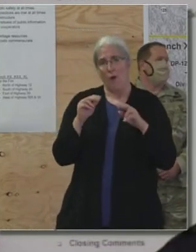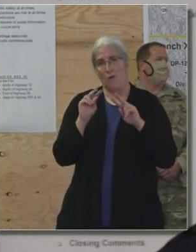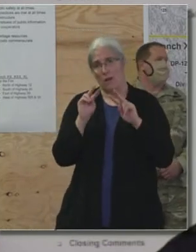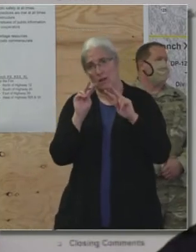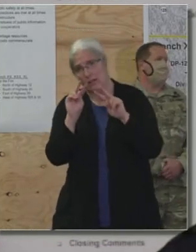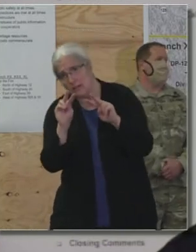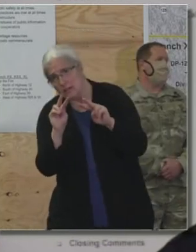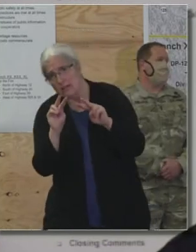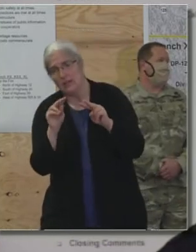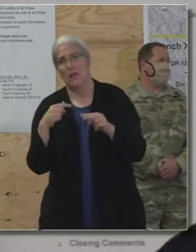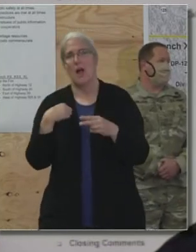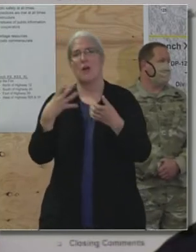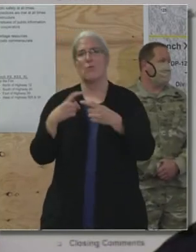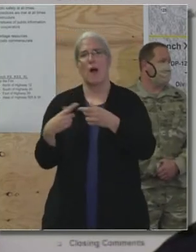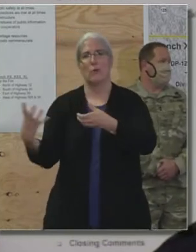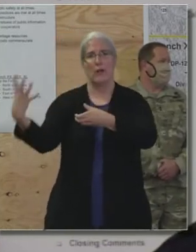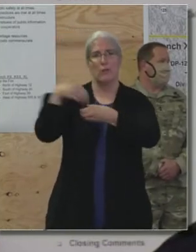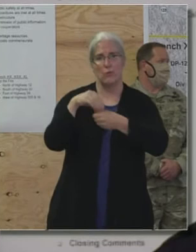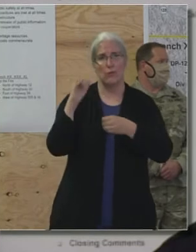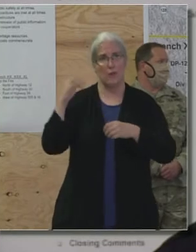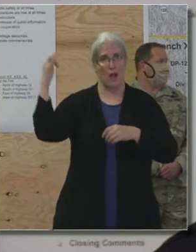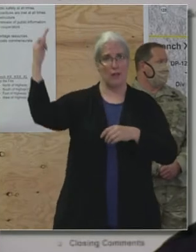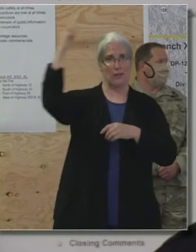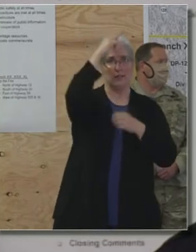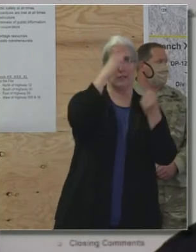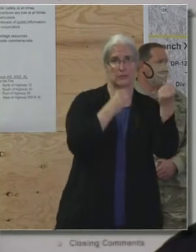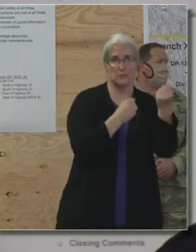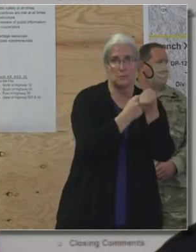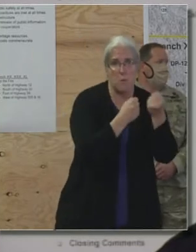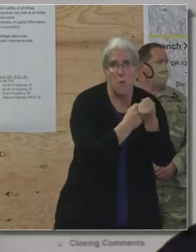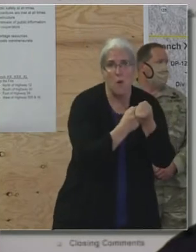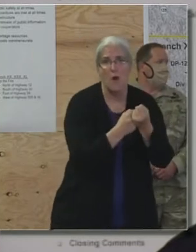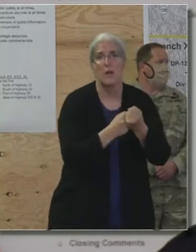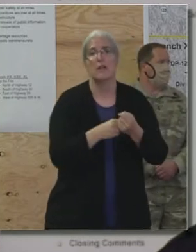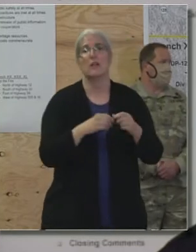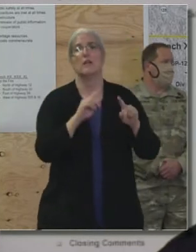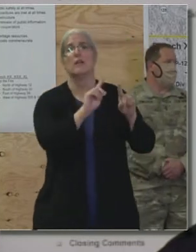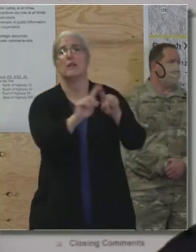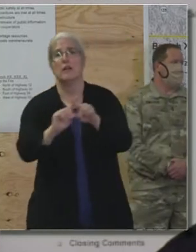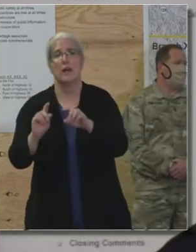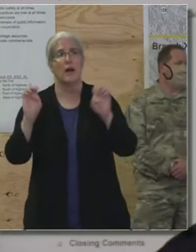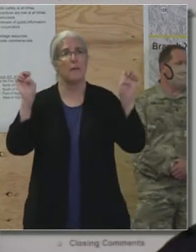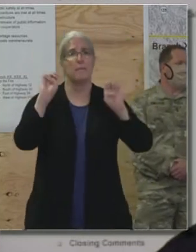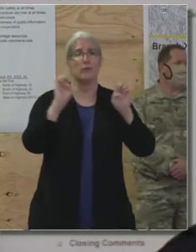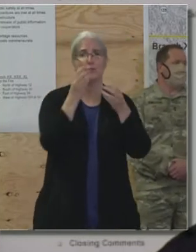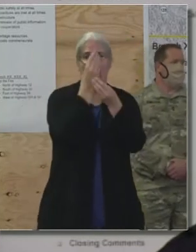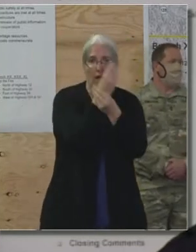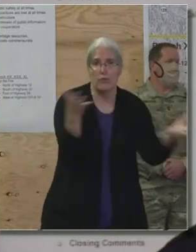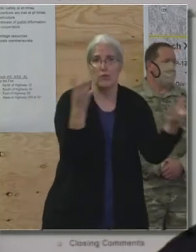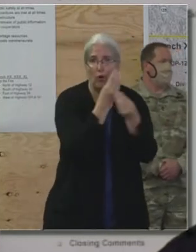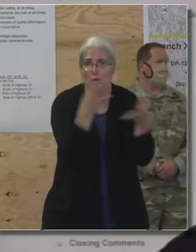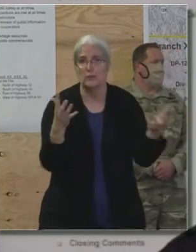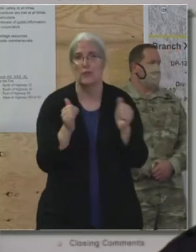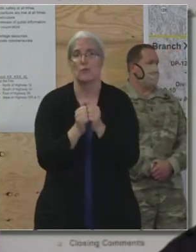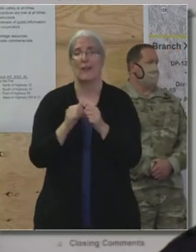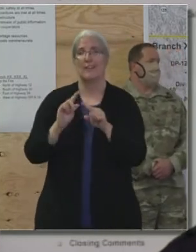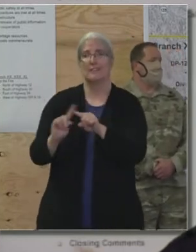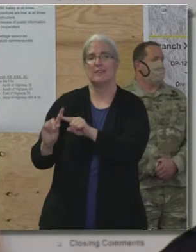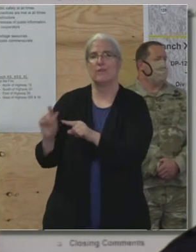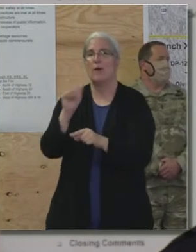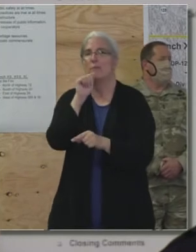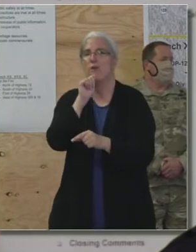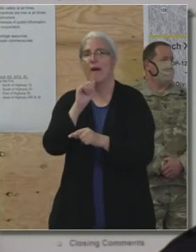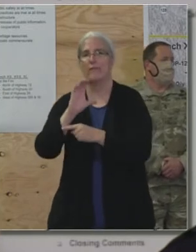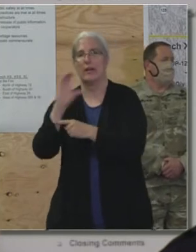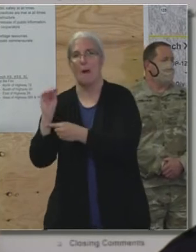áreas de apoyo hemos podido contratar con un mediante una declaración de emergencia con contratistas particulares para apoyo